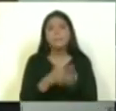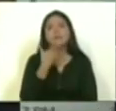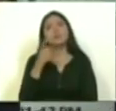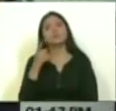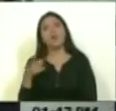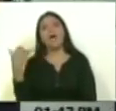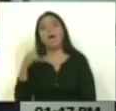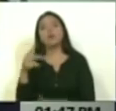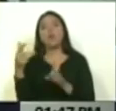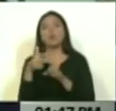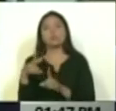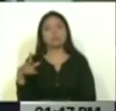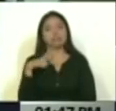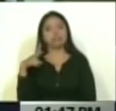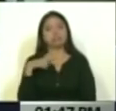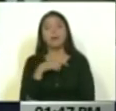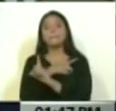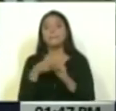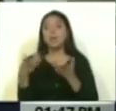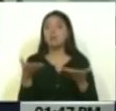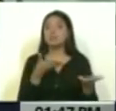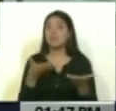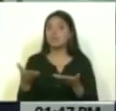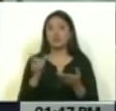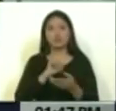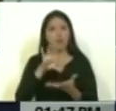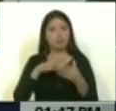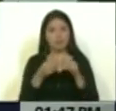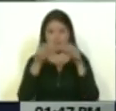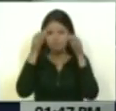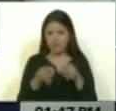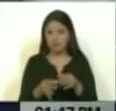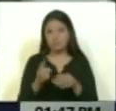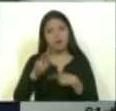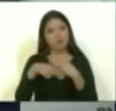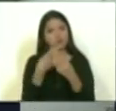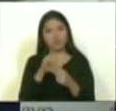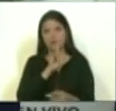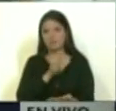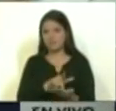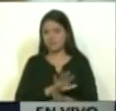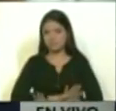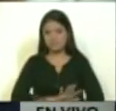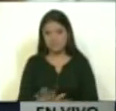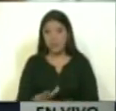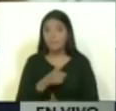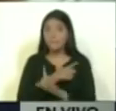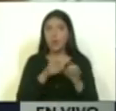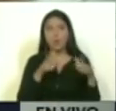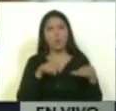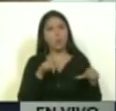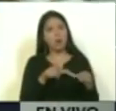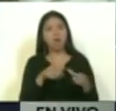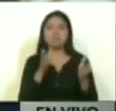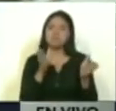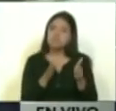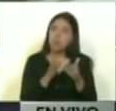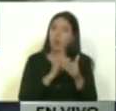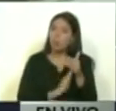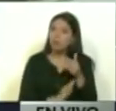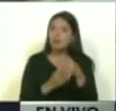hotel muy lujoso, pero si el servicio no es el adecuado, no regresan. Si el hotel, si es una posada muy módica, pero el servicio